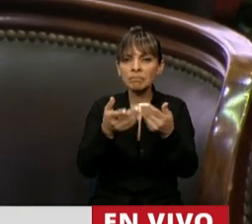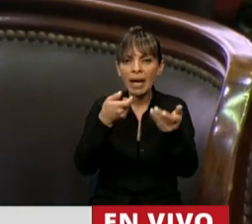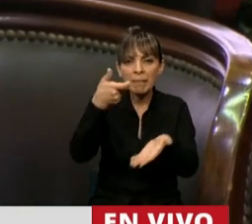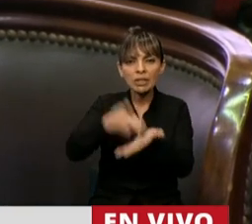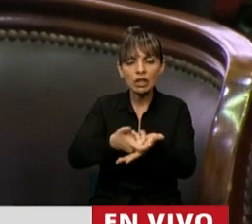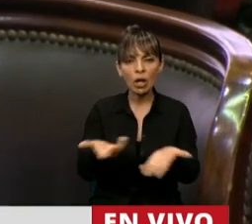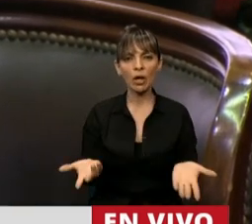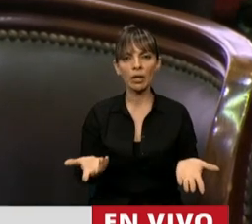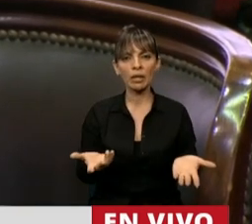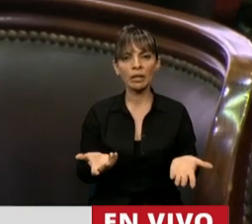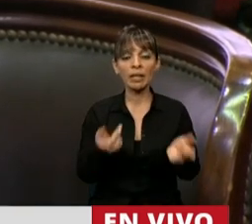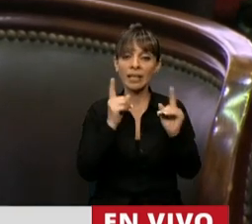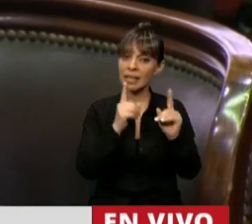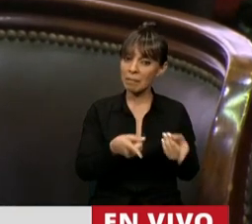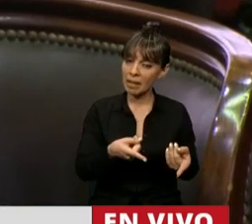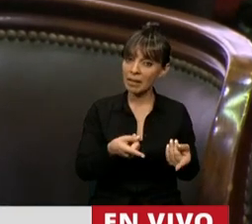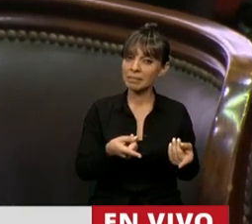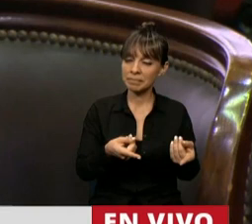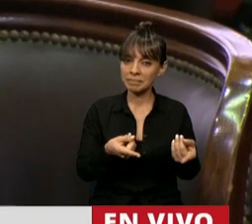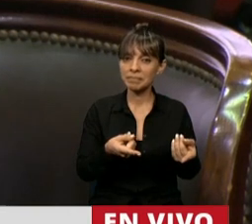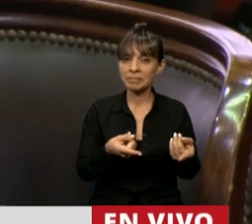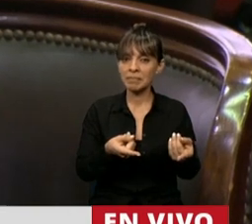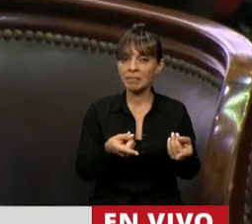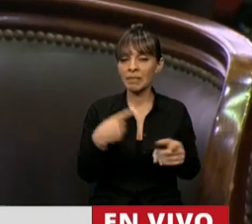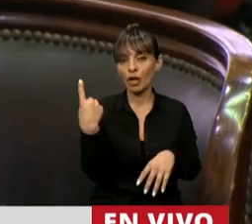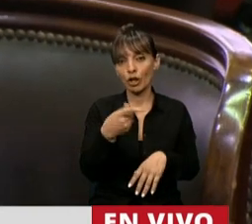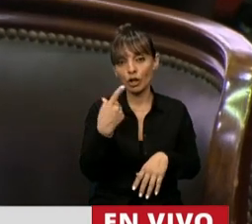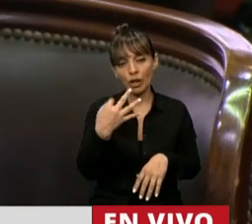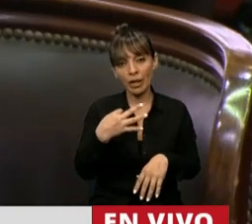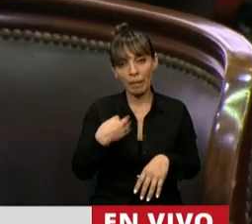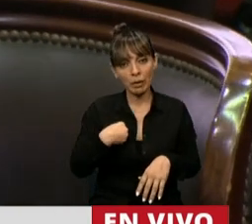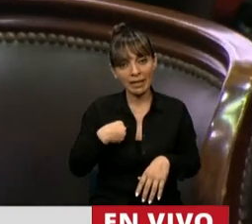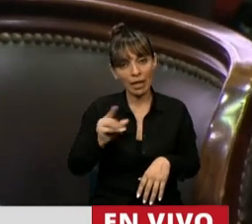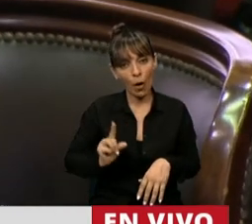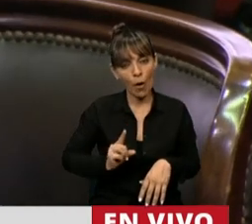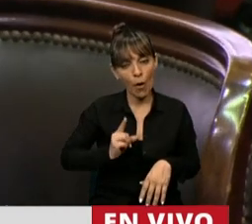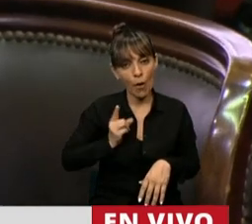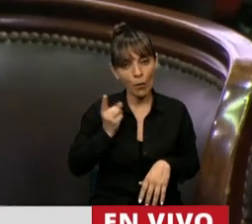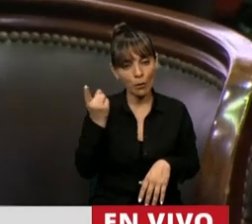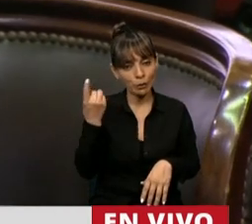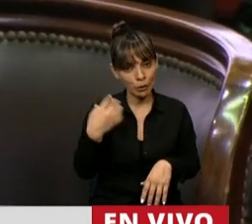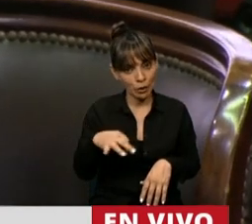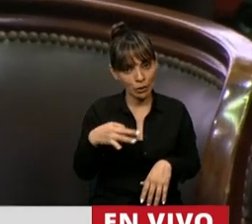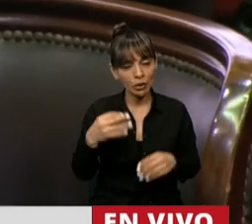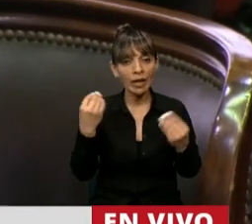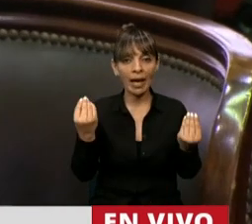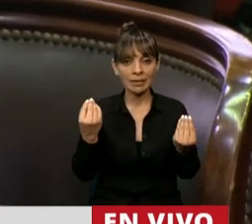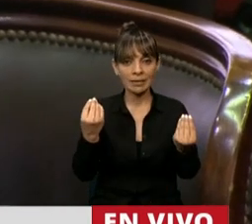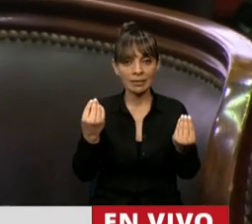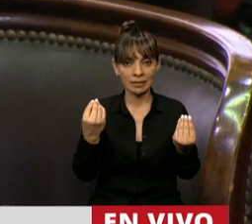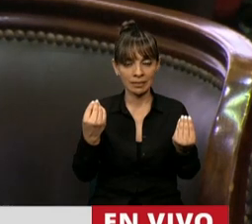porque algo que nos tenemos que sentir muy orgullosos es la